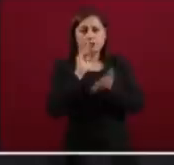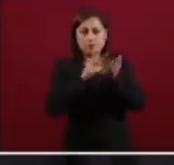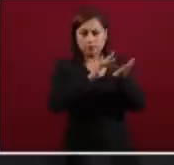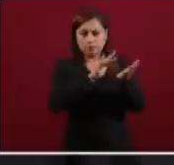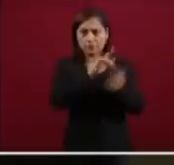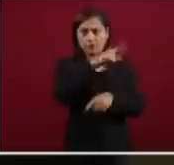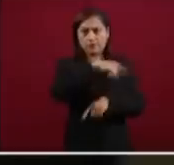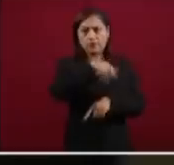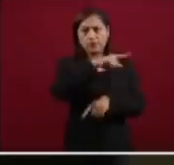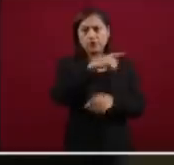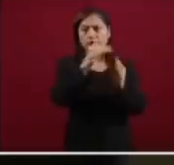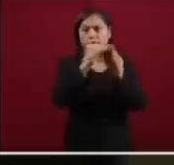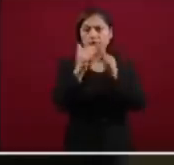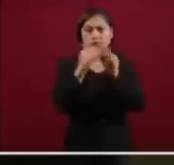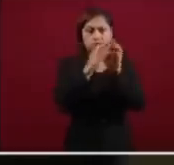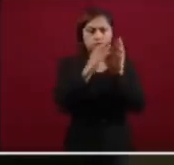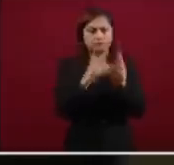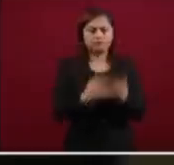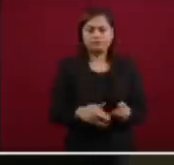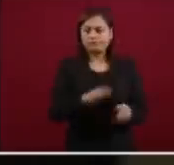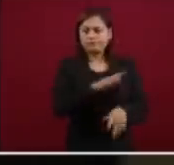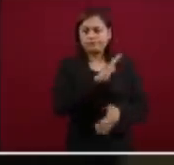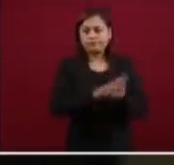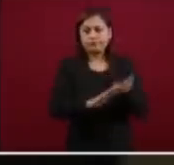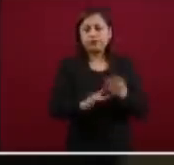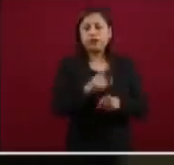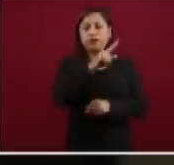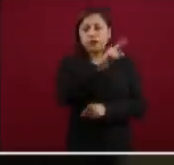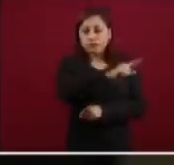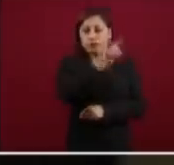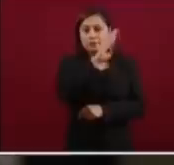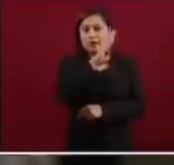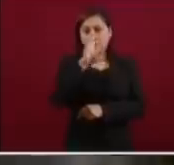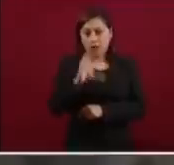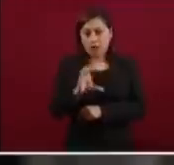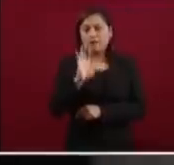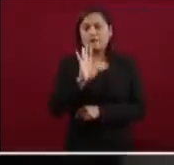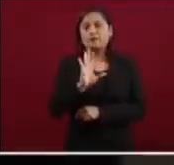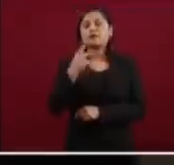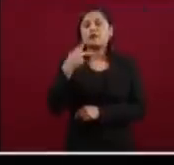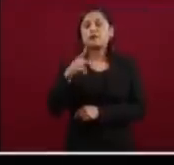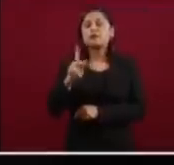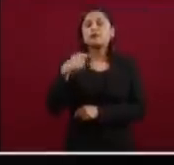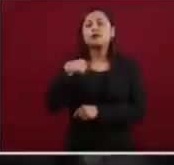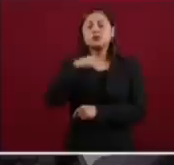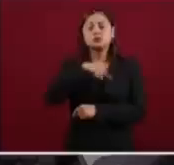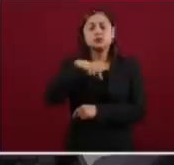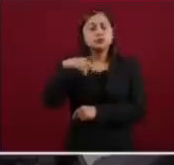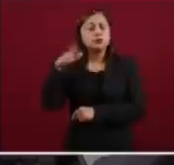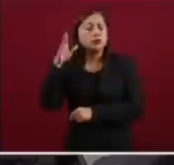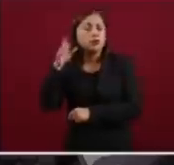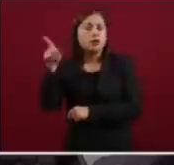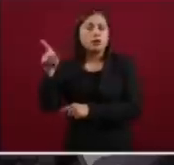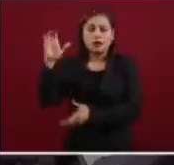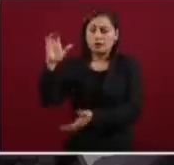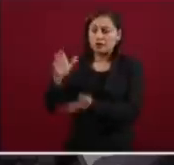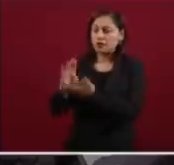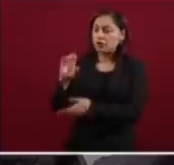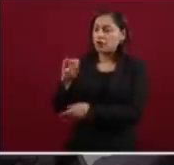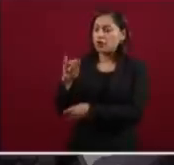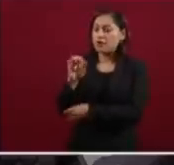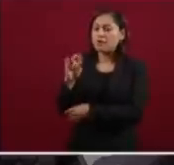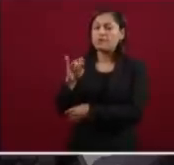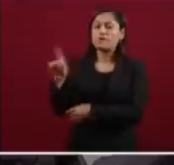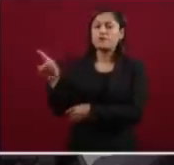en baja california pero también sabemos que se hizo un recorte en con la forma por más de mil 229